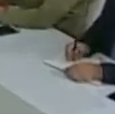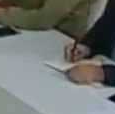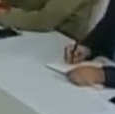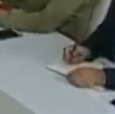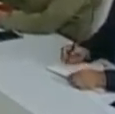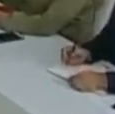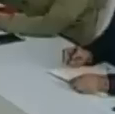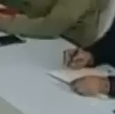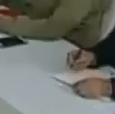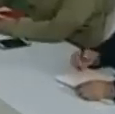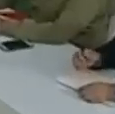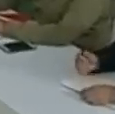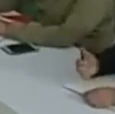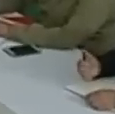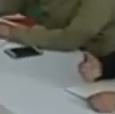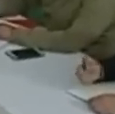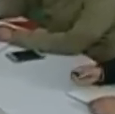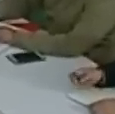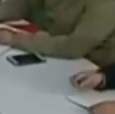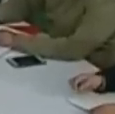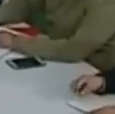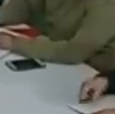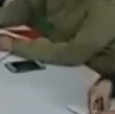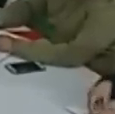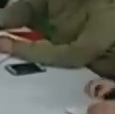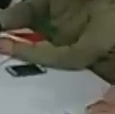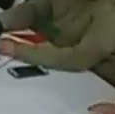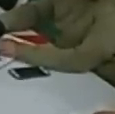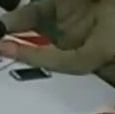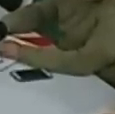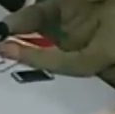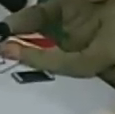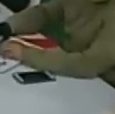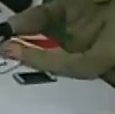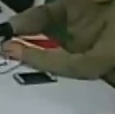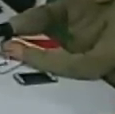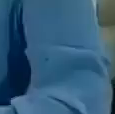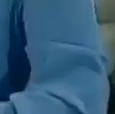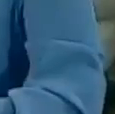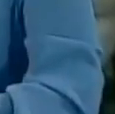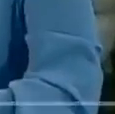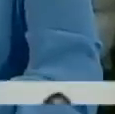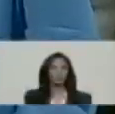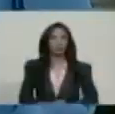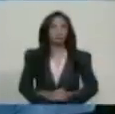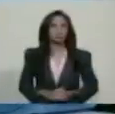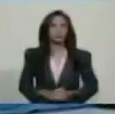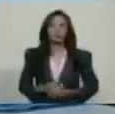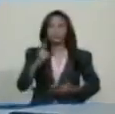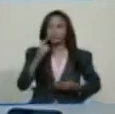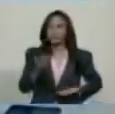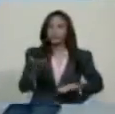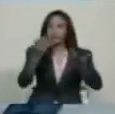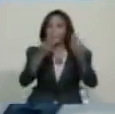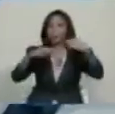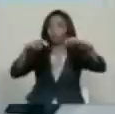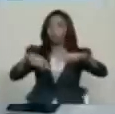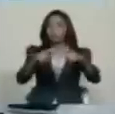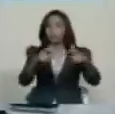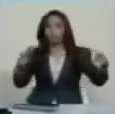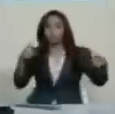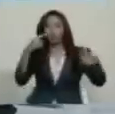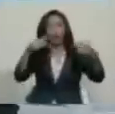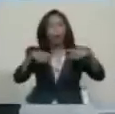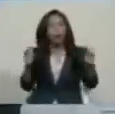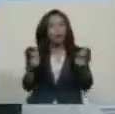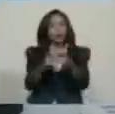sector económico, don Tarek El Aissami, y el vicepresidente de planificación, don Ricardo Menéndez,